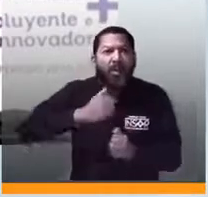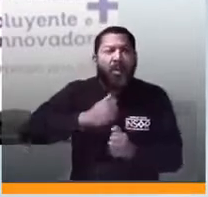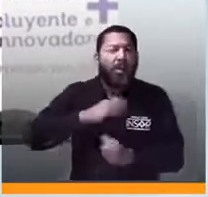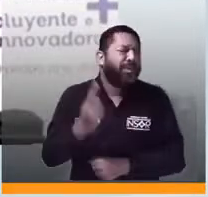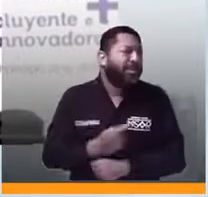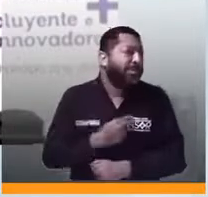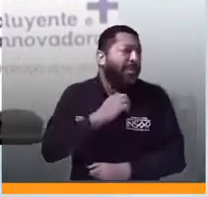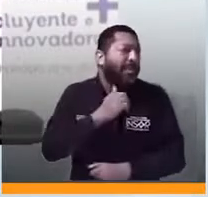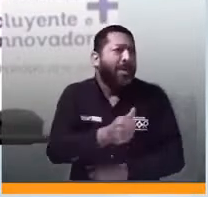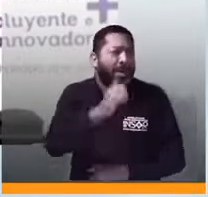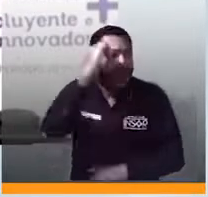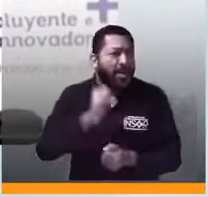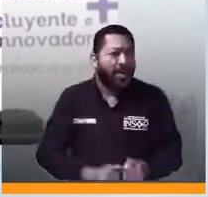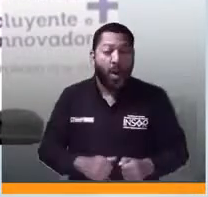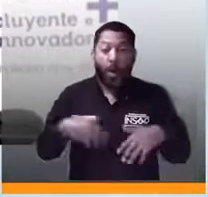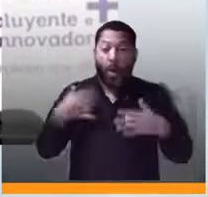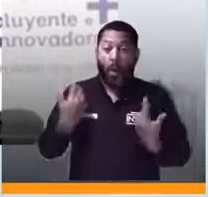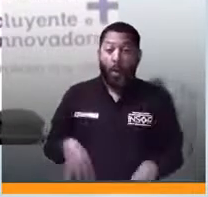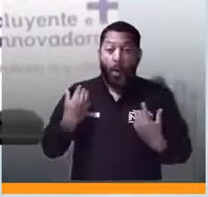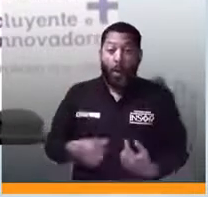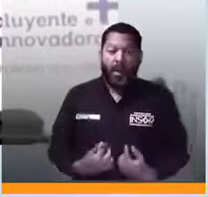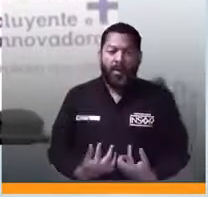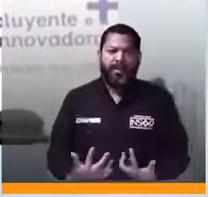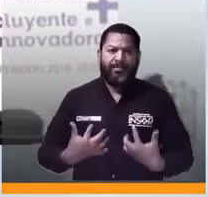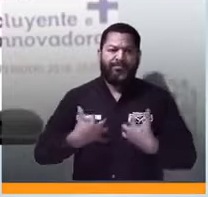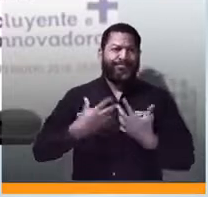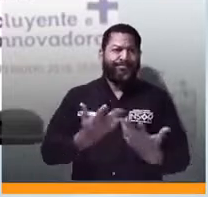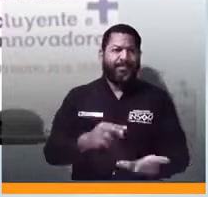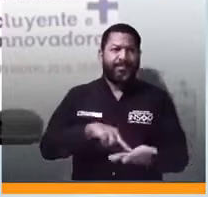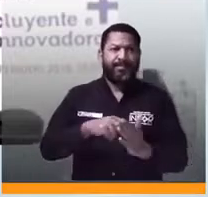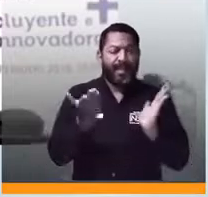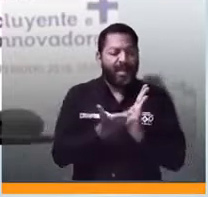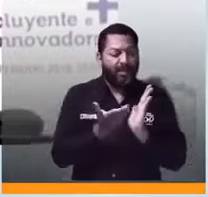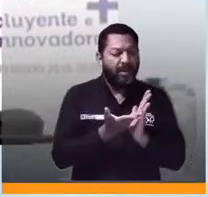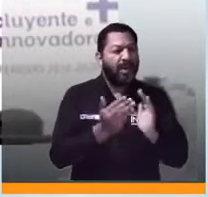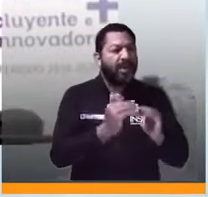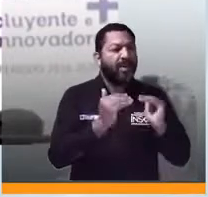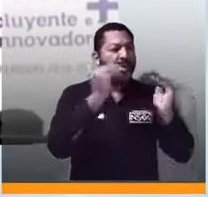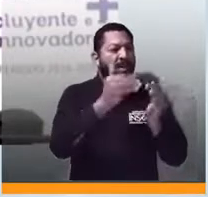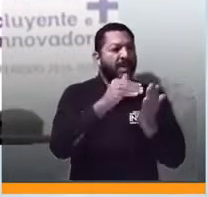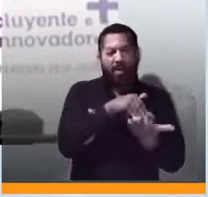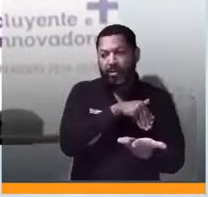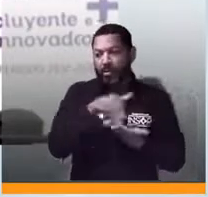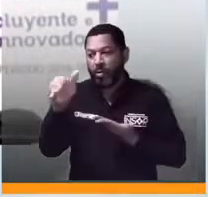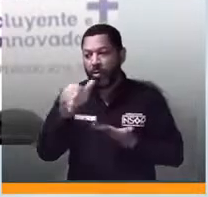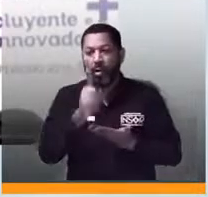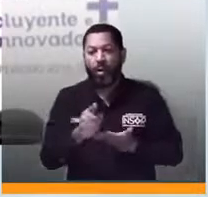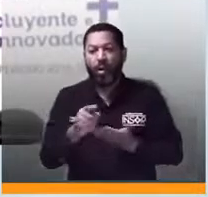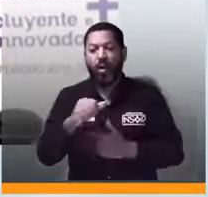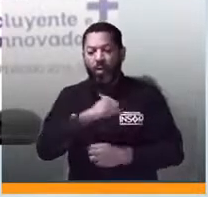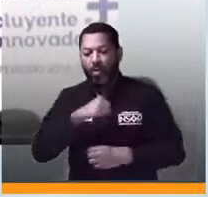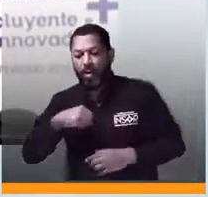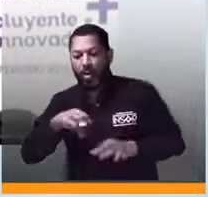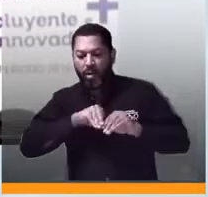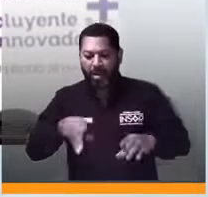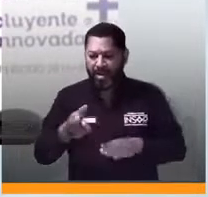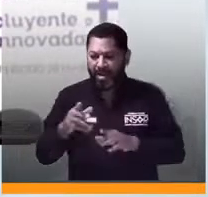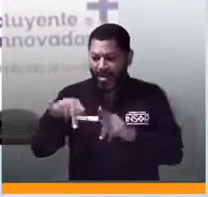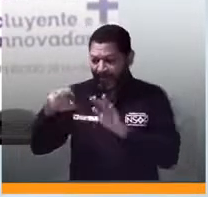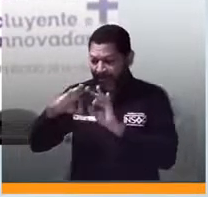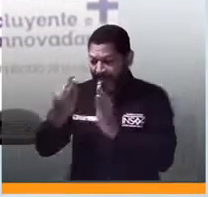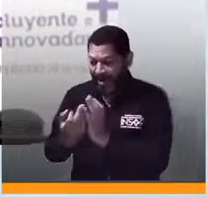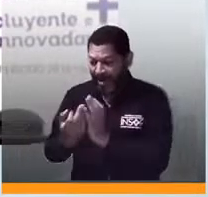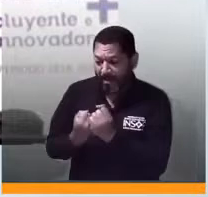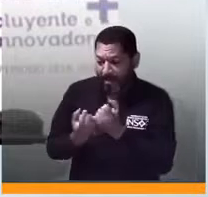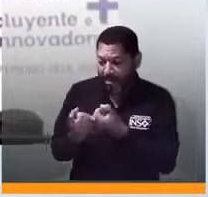Y es un término profundamente agresivo porque sacar a un joven de la educación superior pública o privada, con el esfuerzo que hacen las